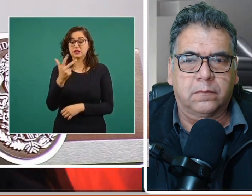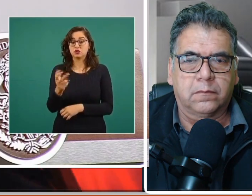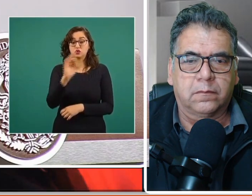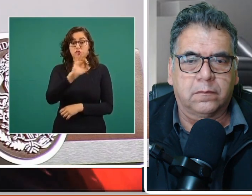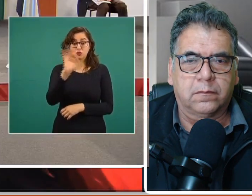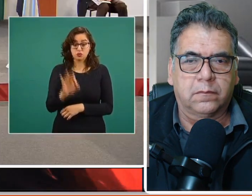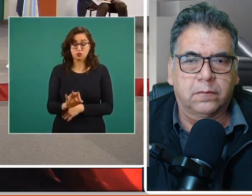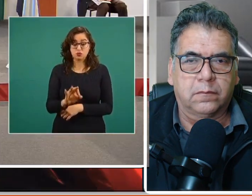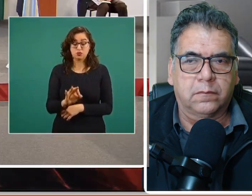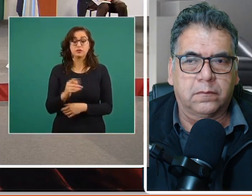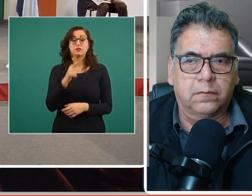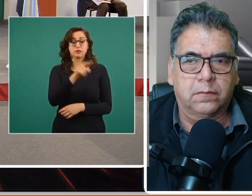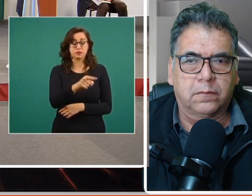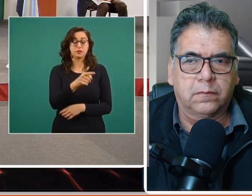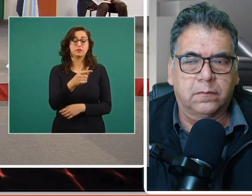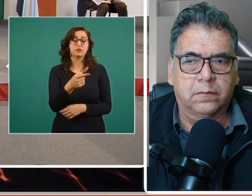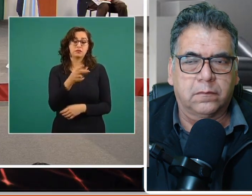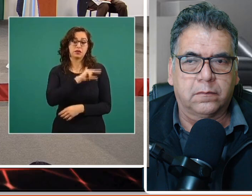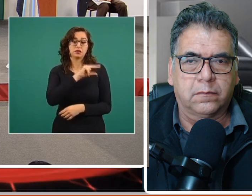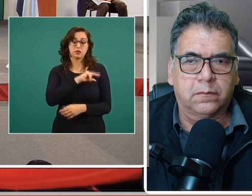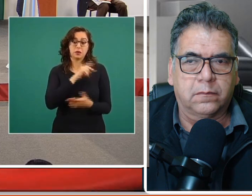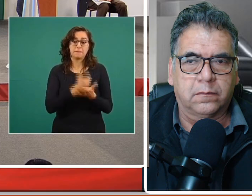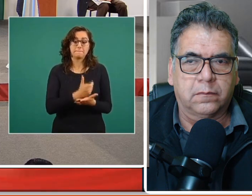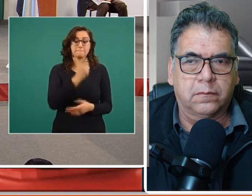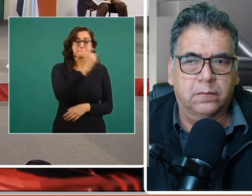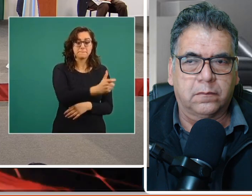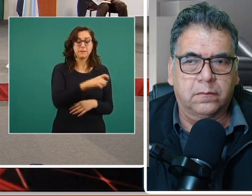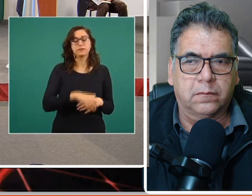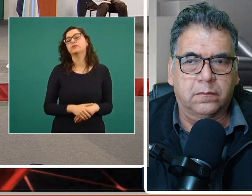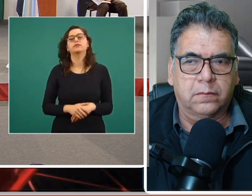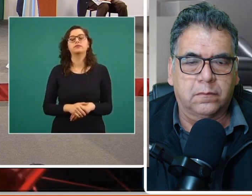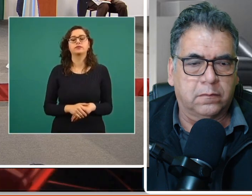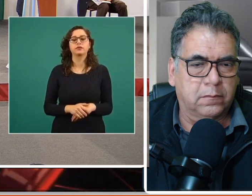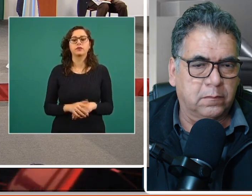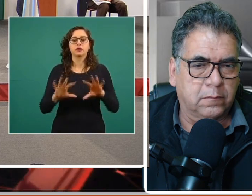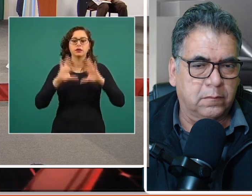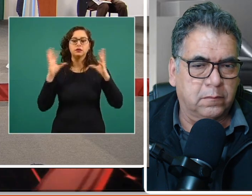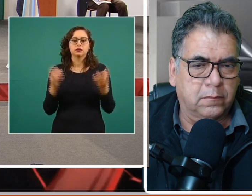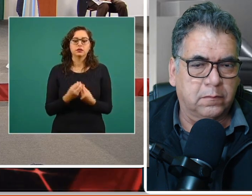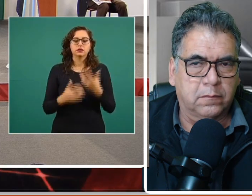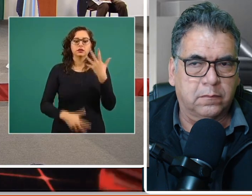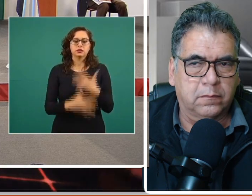para pagar a las empresas privadas. ¿Cuánto se pagó en 2020? Un total de